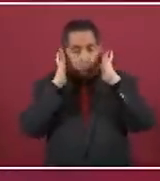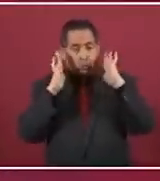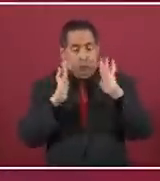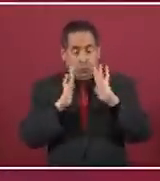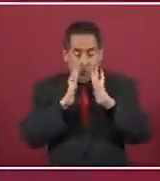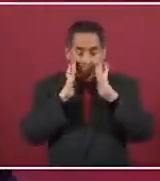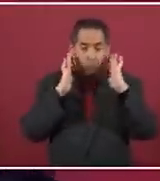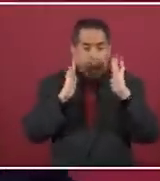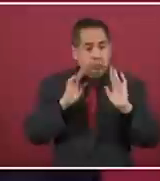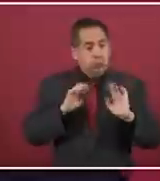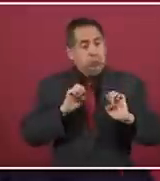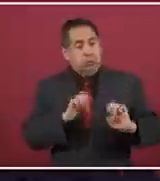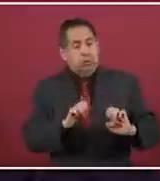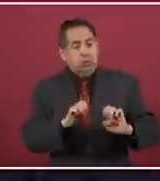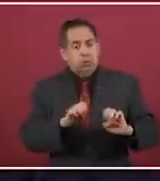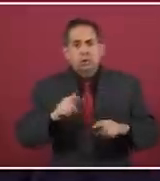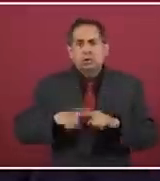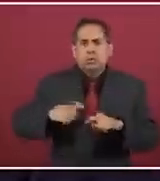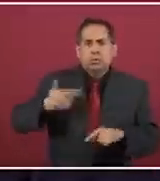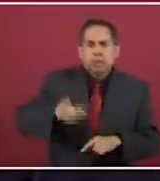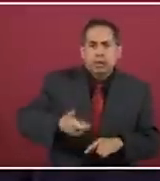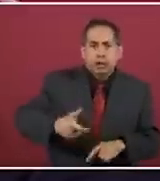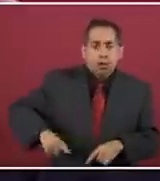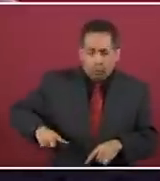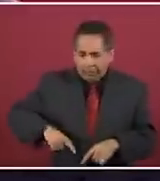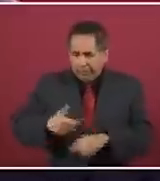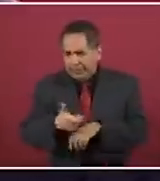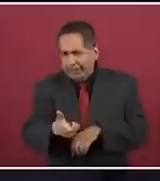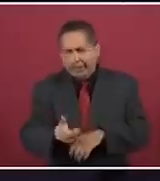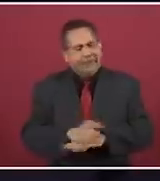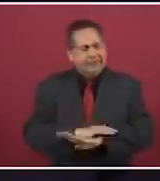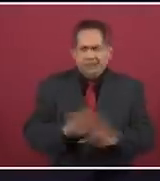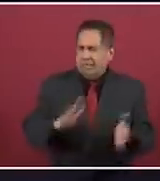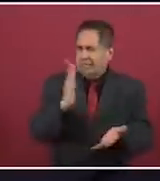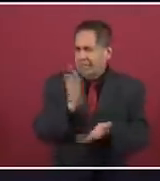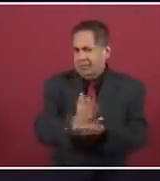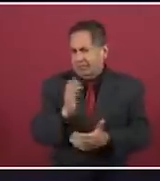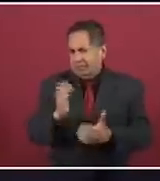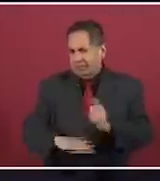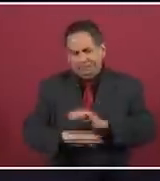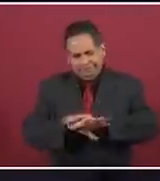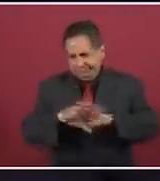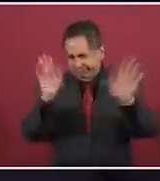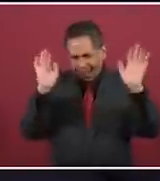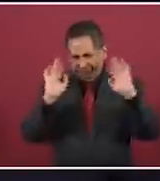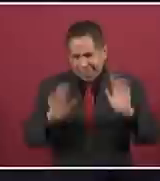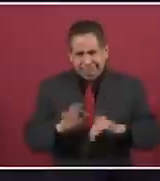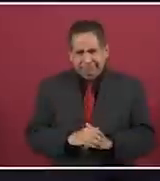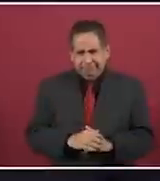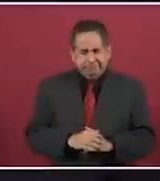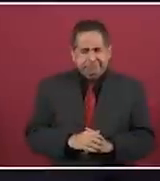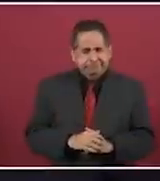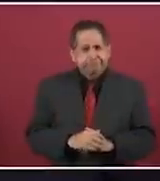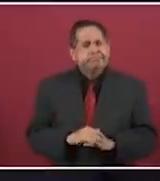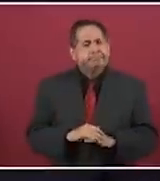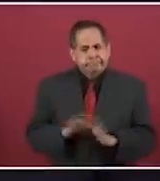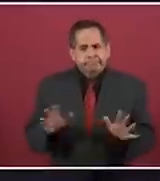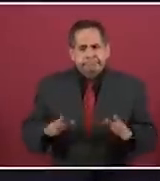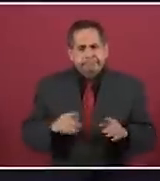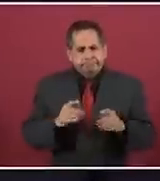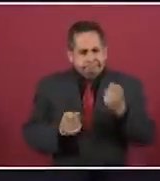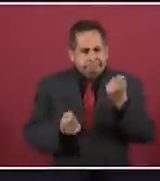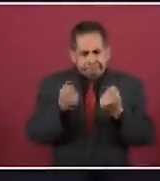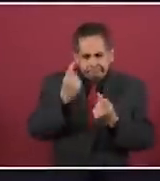estiraban a costillas del erario. Todo eso se terminó. Ya van a irse